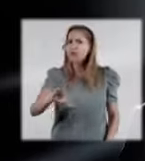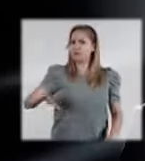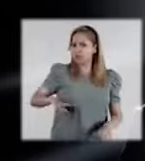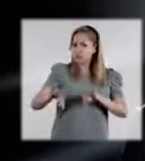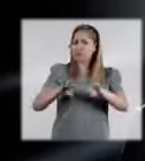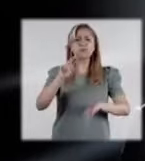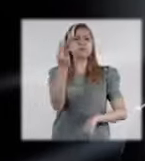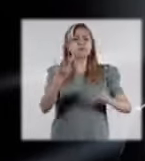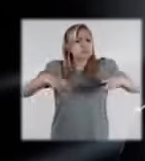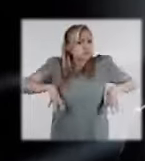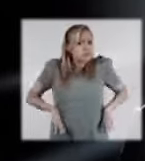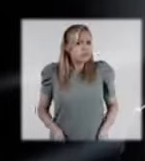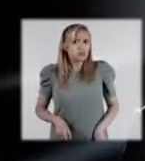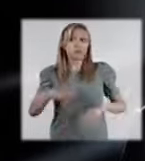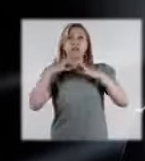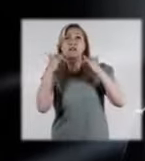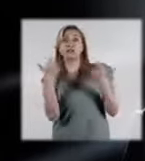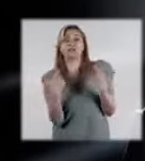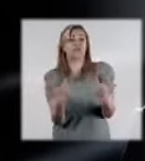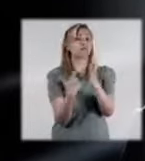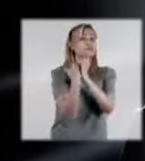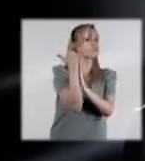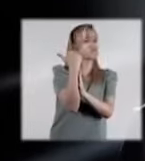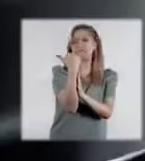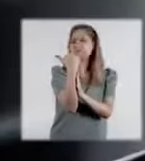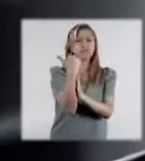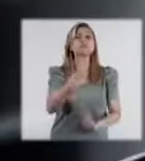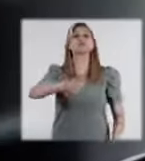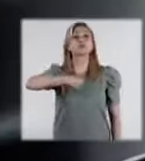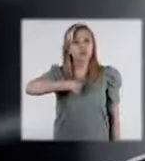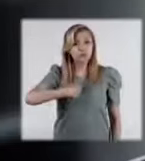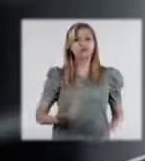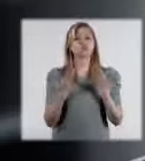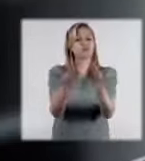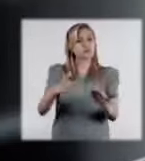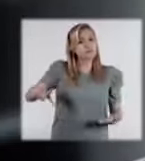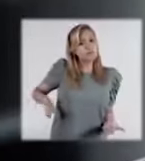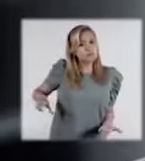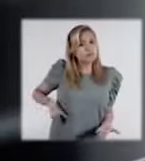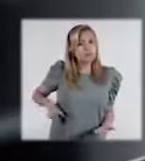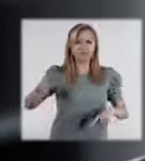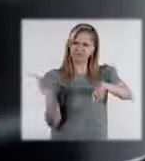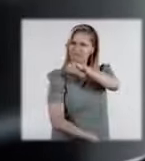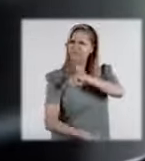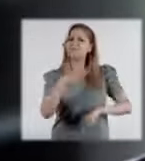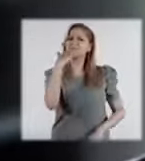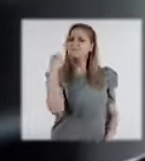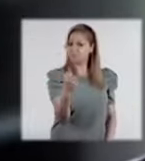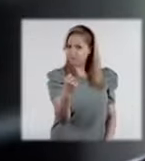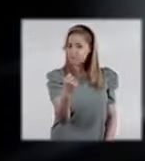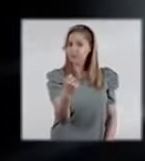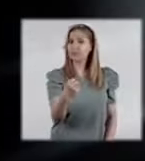servidor público sin lavar dinero, sin tener ranchos, sin vivir con excesos. Yo te ofrezco un gobierno que combata con todo